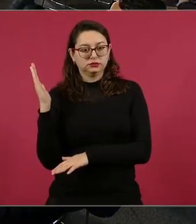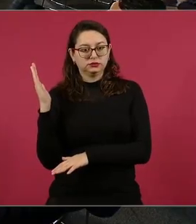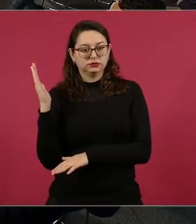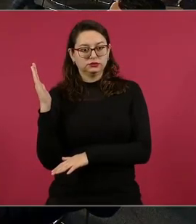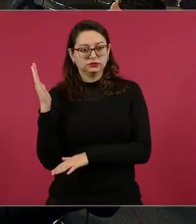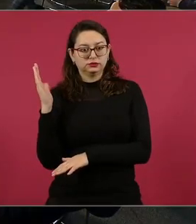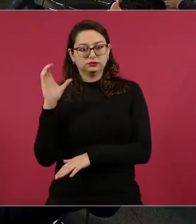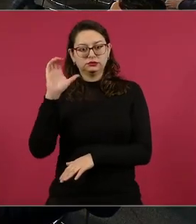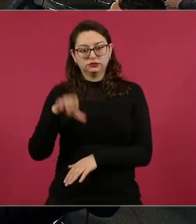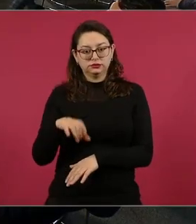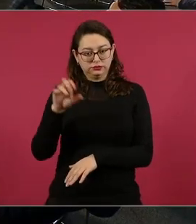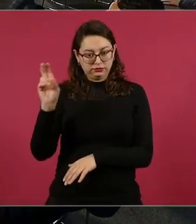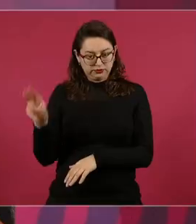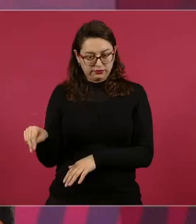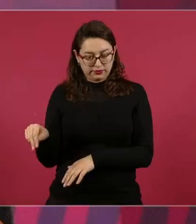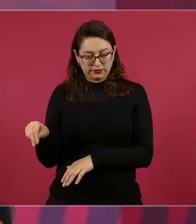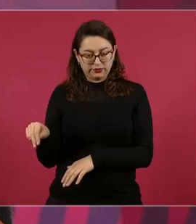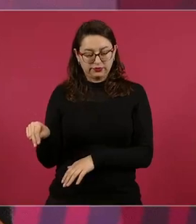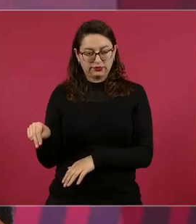Cancún,